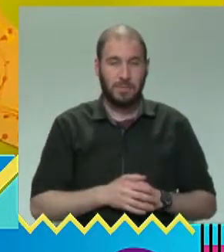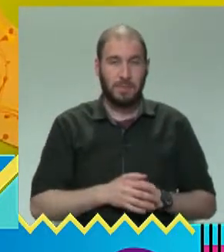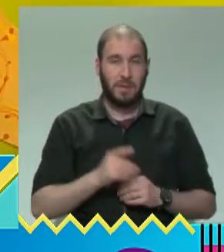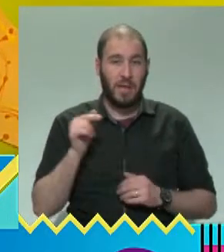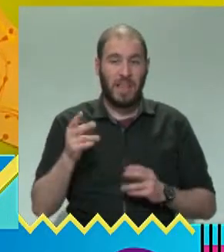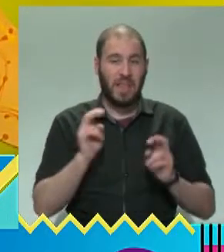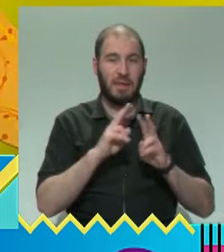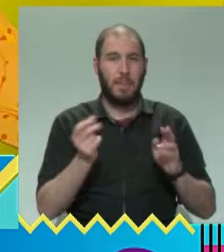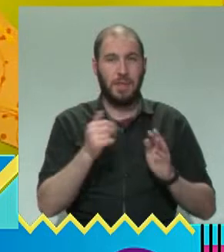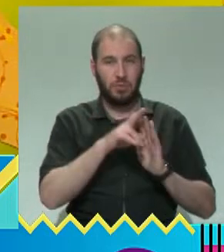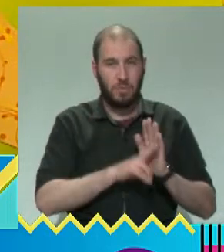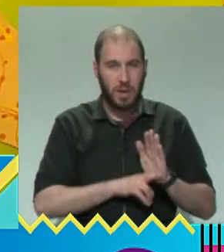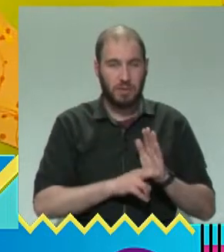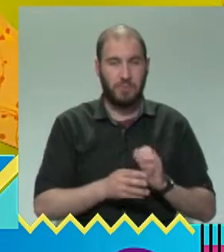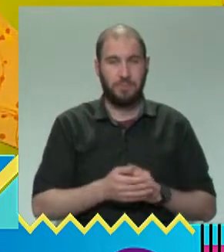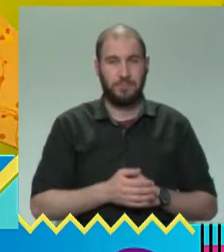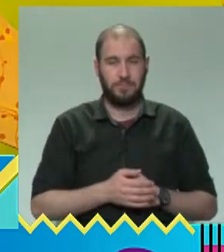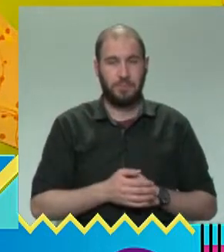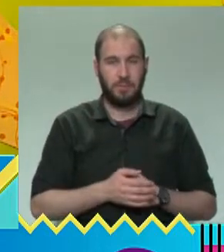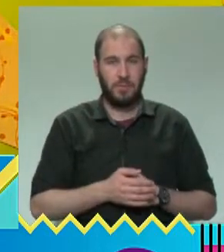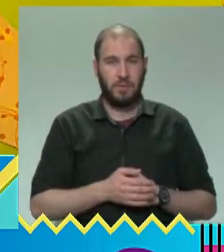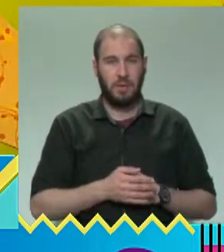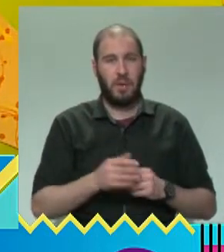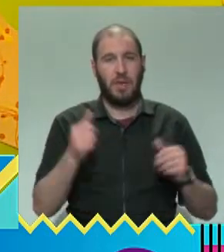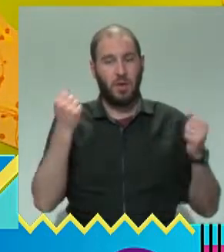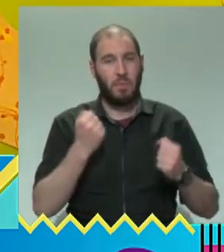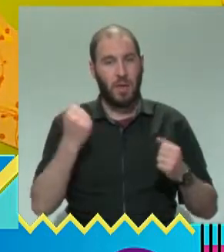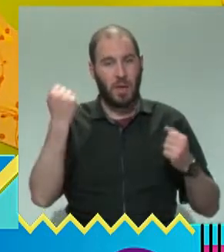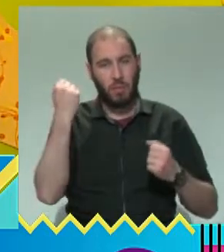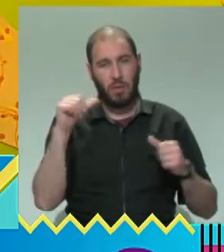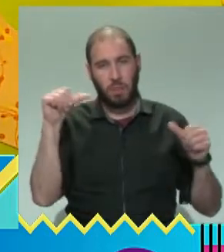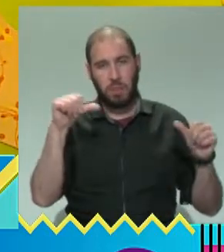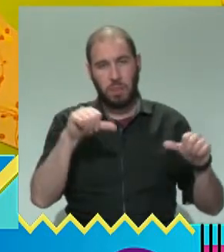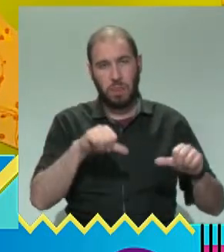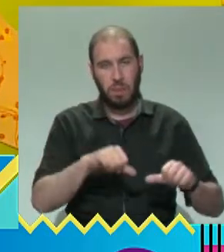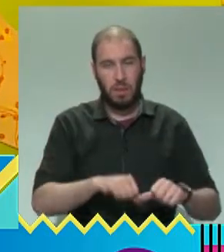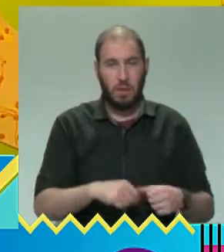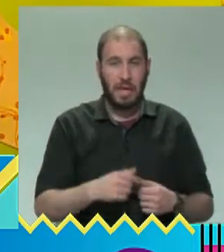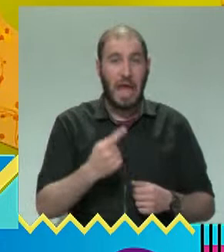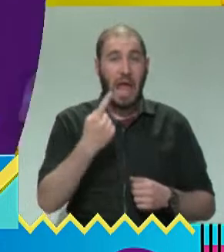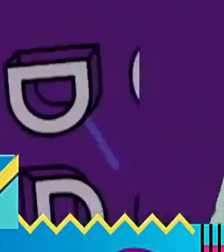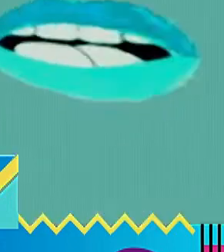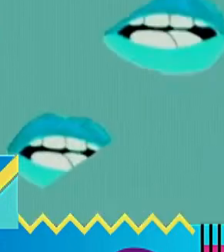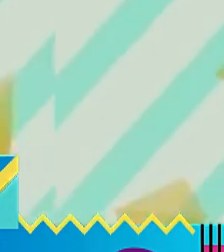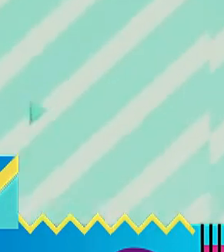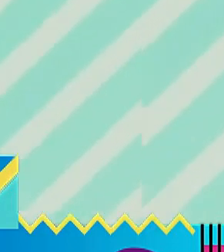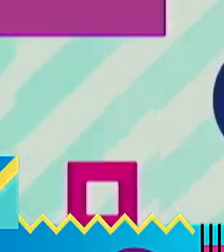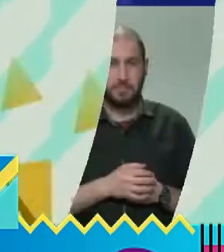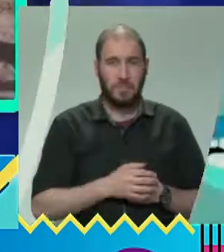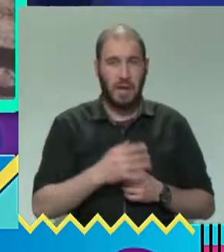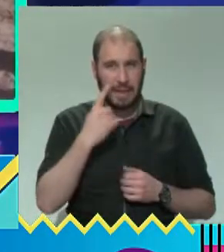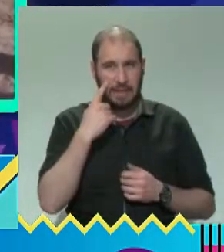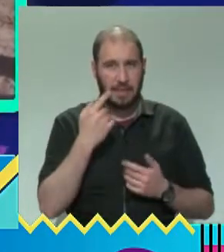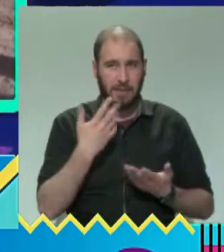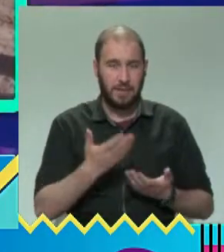razones presupuestarias, deterioro económico de décadas, hizo que los intendentes especialmente empezaran a ver,